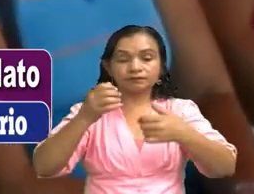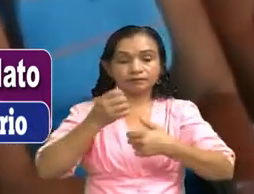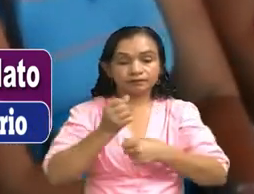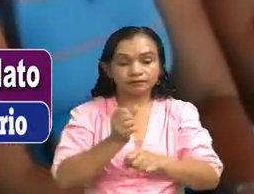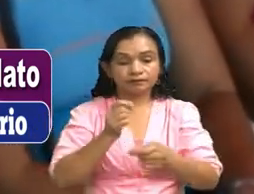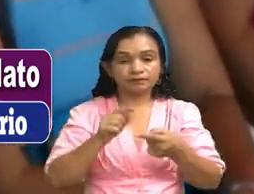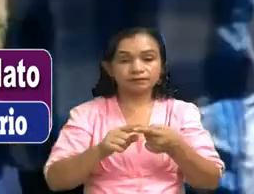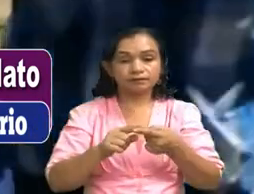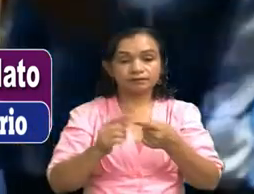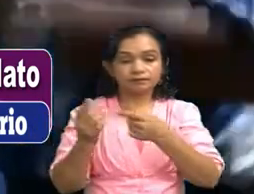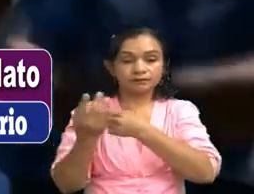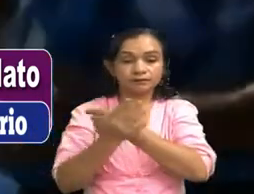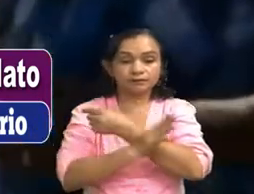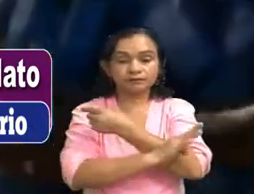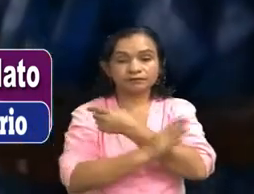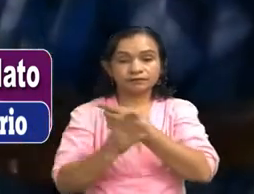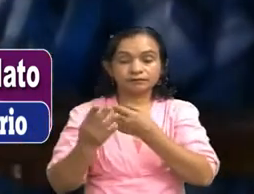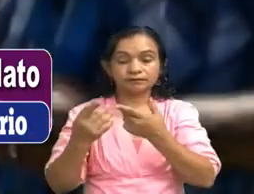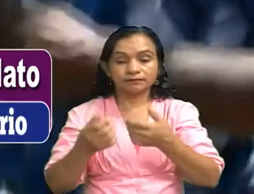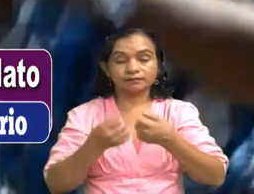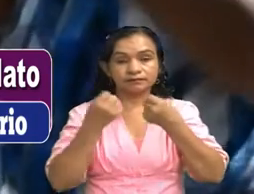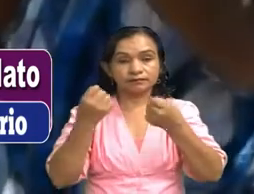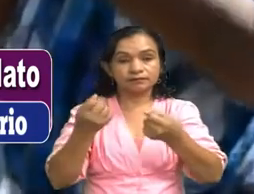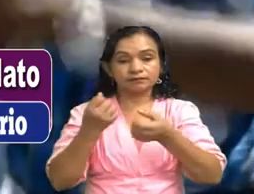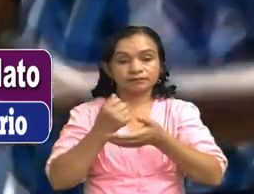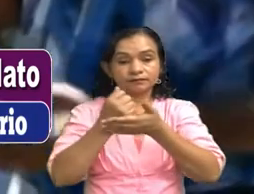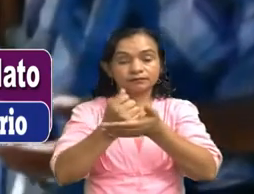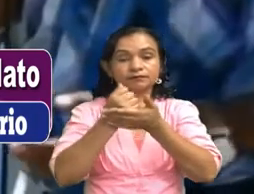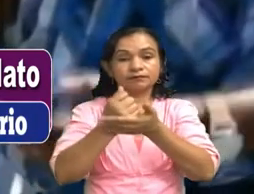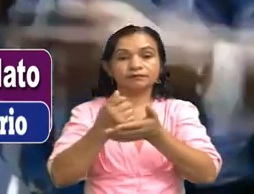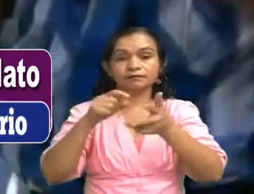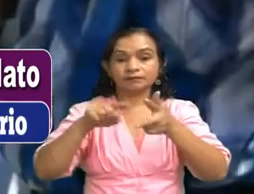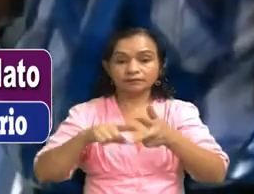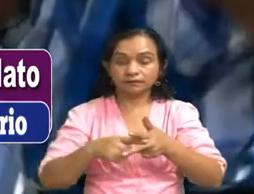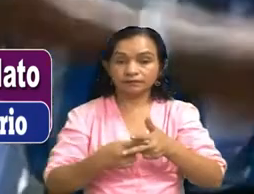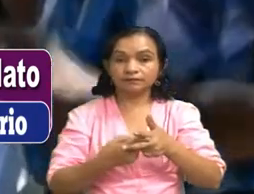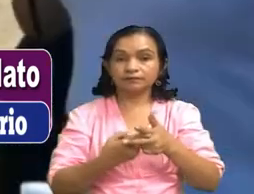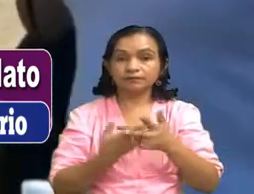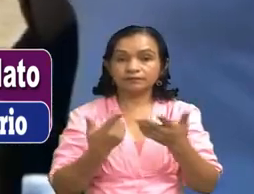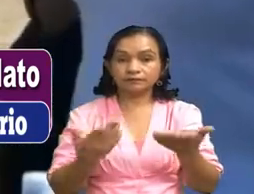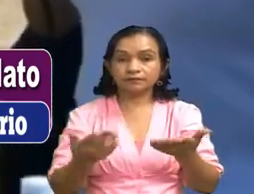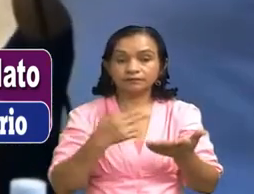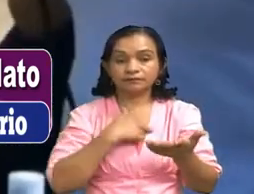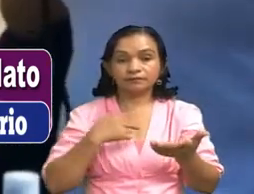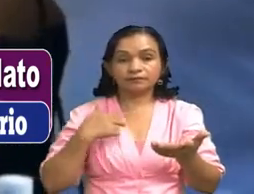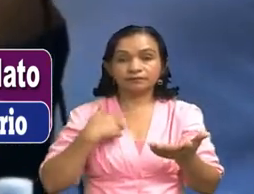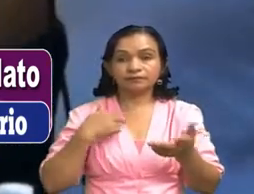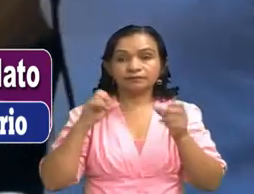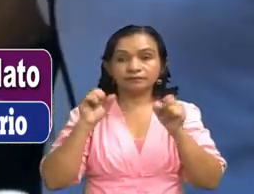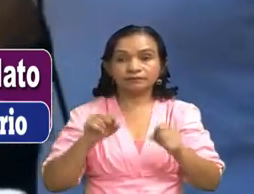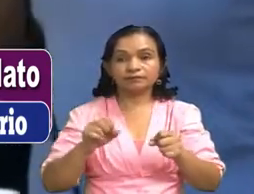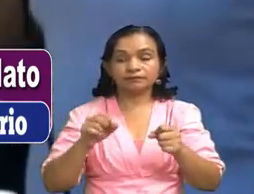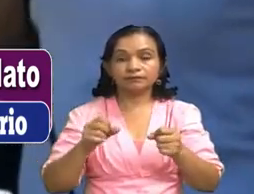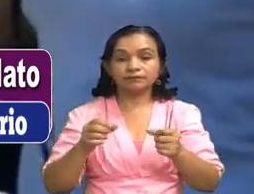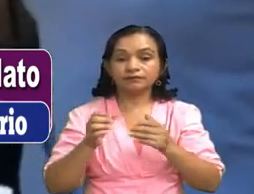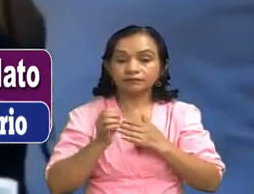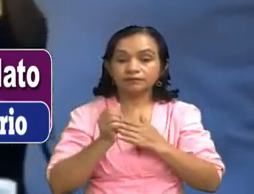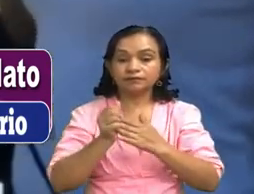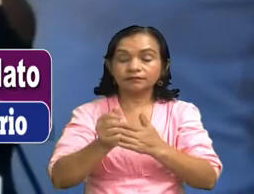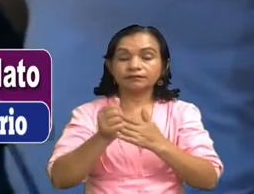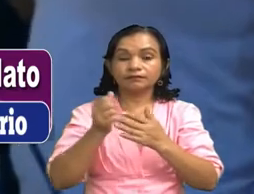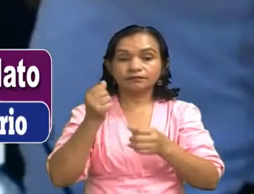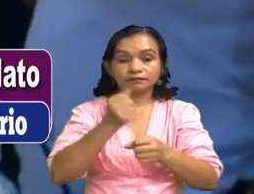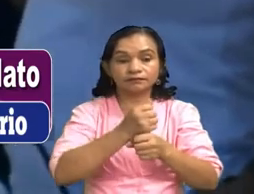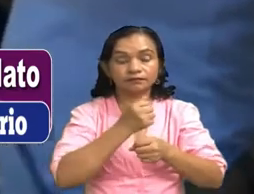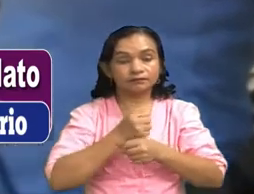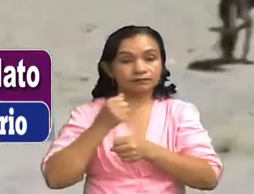dan zacate, hermano, te dan fertilizantes, y comenzamos a crearle capacidad a la línea productiva también a través de una